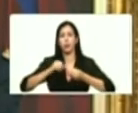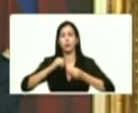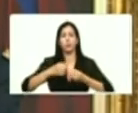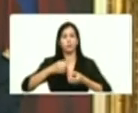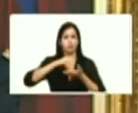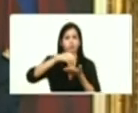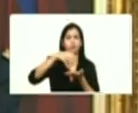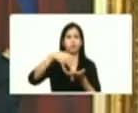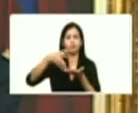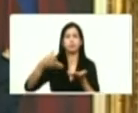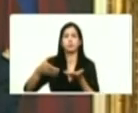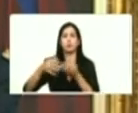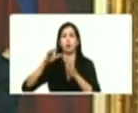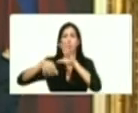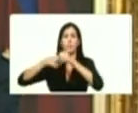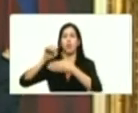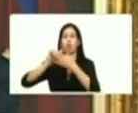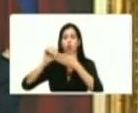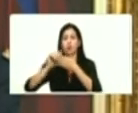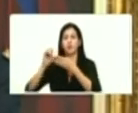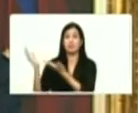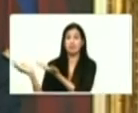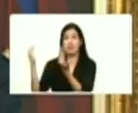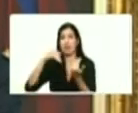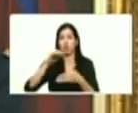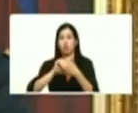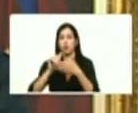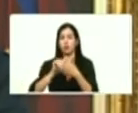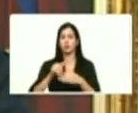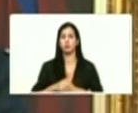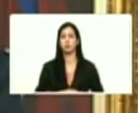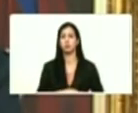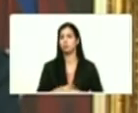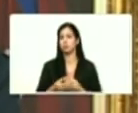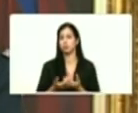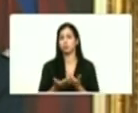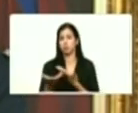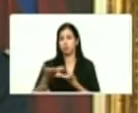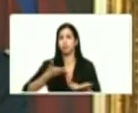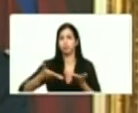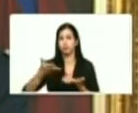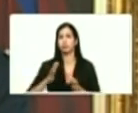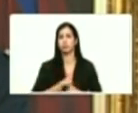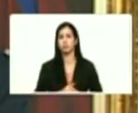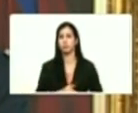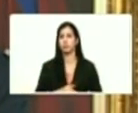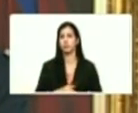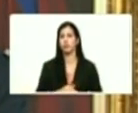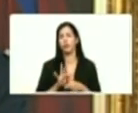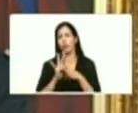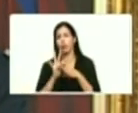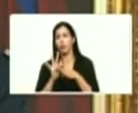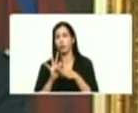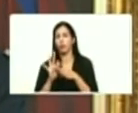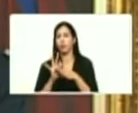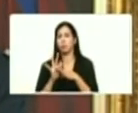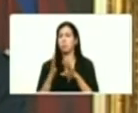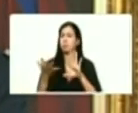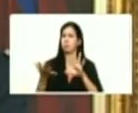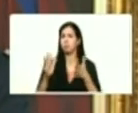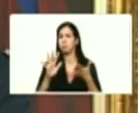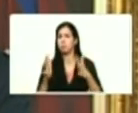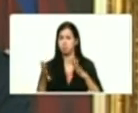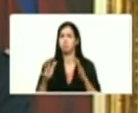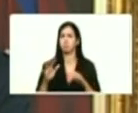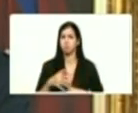el mercado traer dólares y flotar funcionó de manera regular